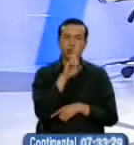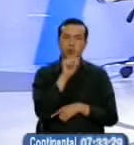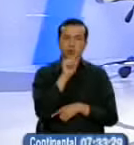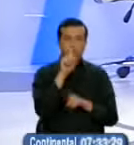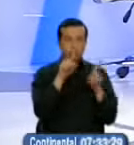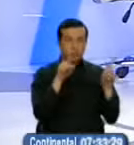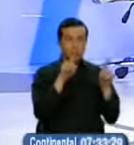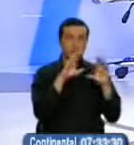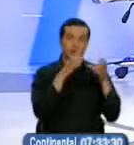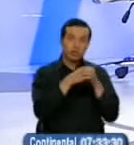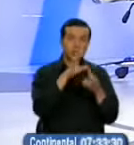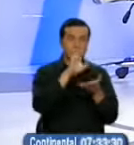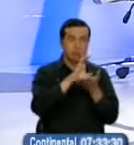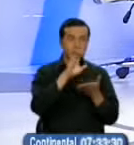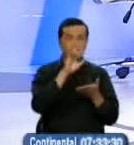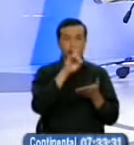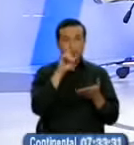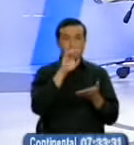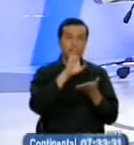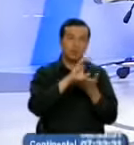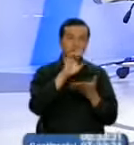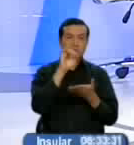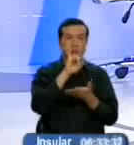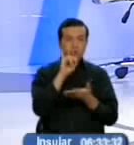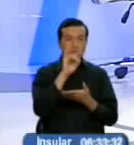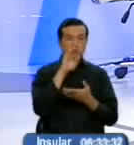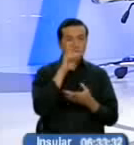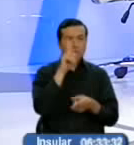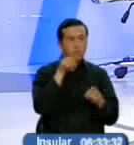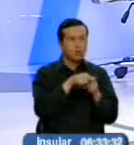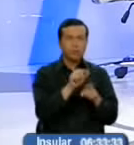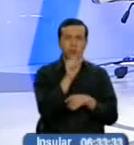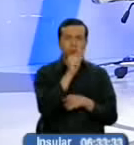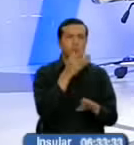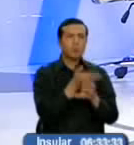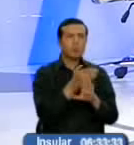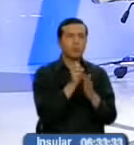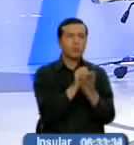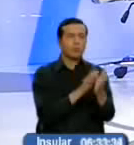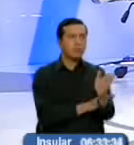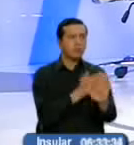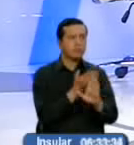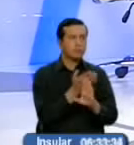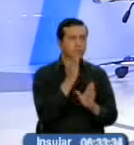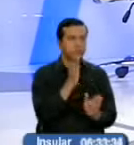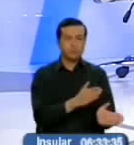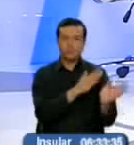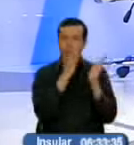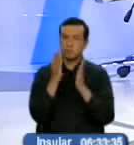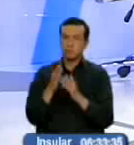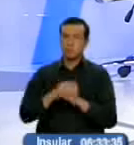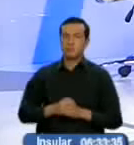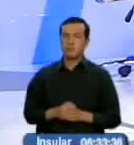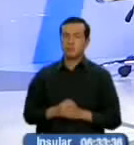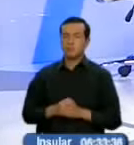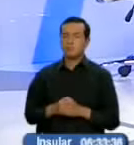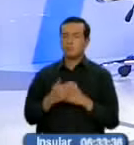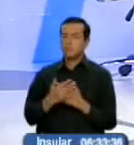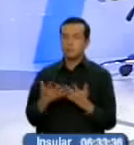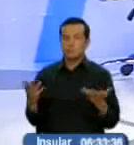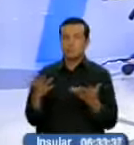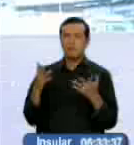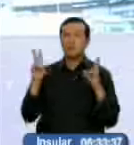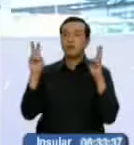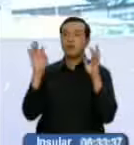organizaciones del centro derecha al centro izquierda que sobre la base de un acuerdo mínimo proponen un proyecto para el país. Y termino contigo, Juan Carlos Aldaz. Esas